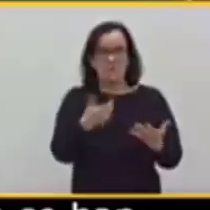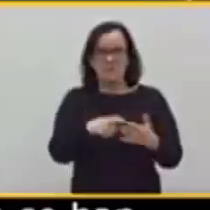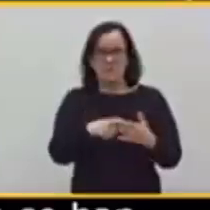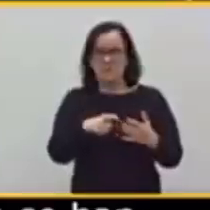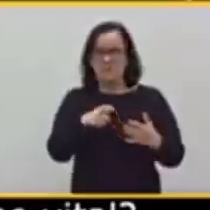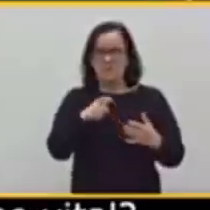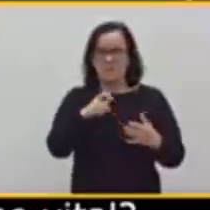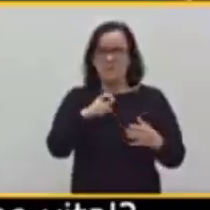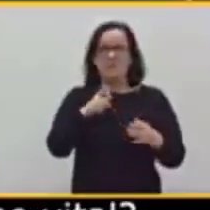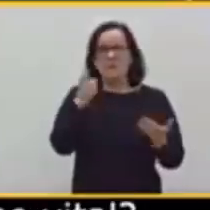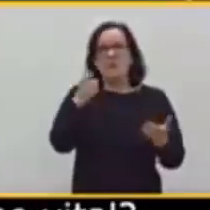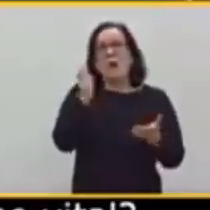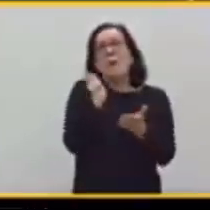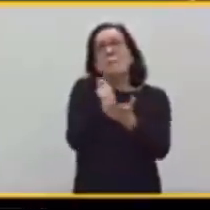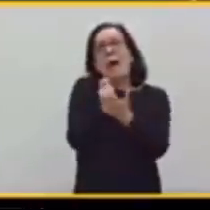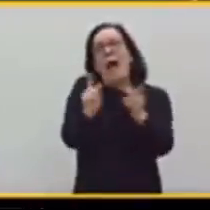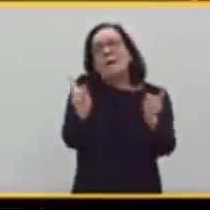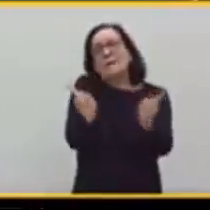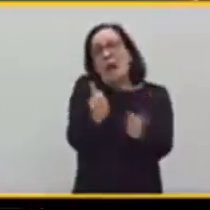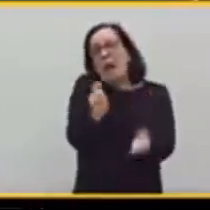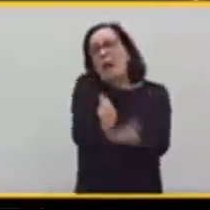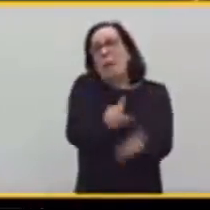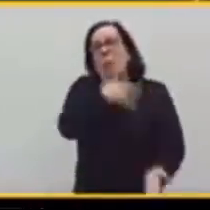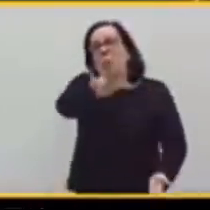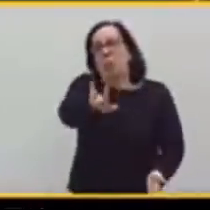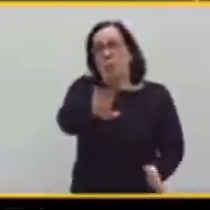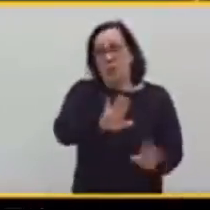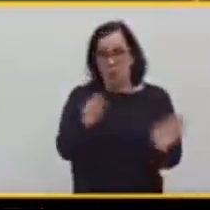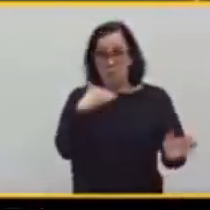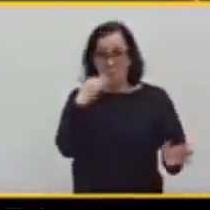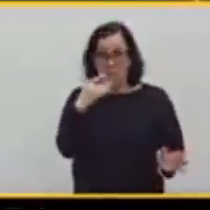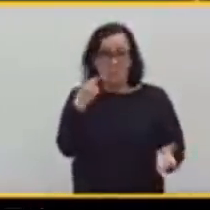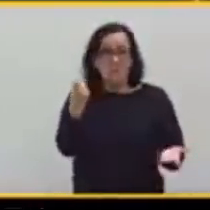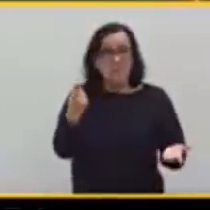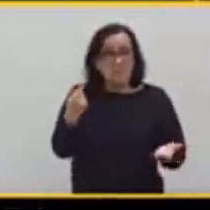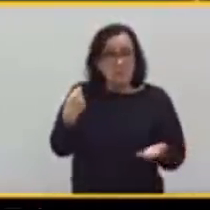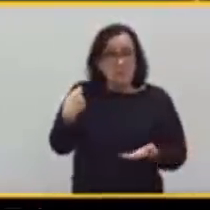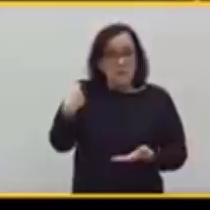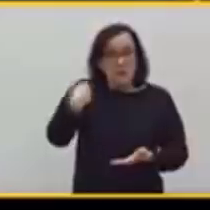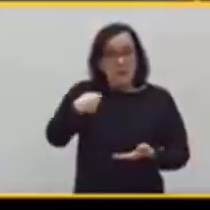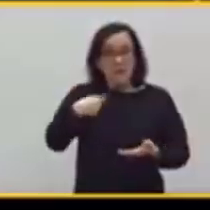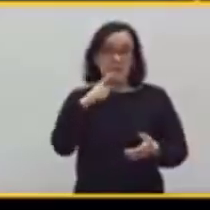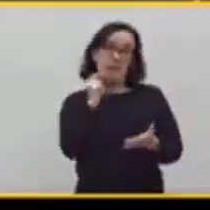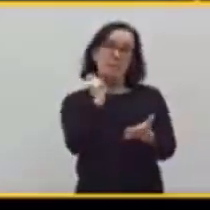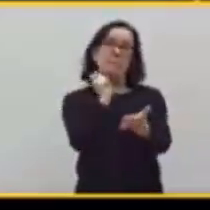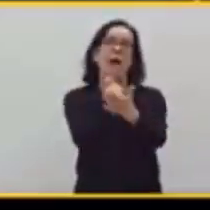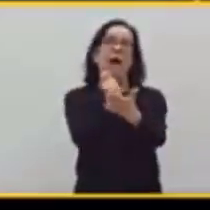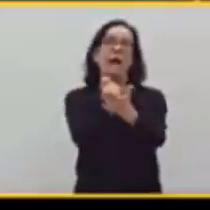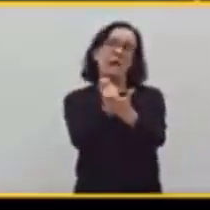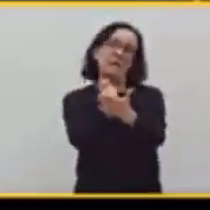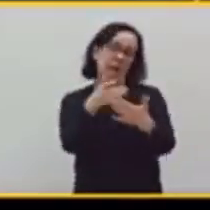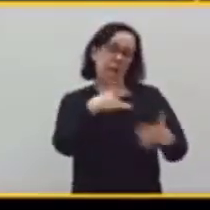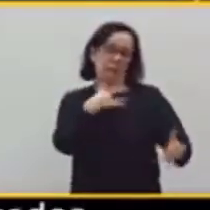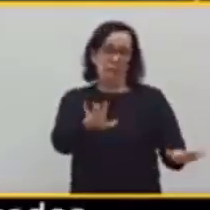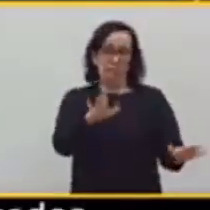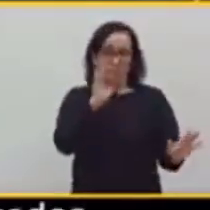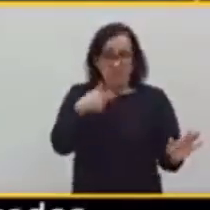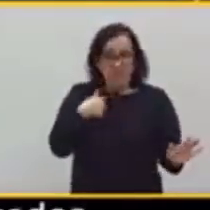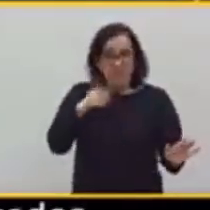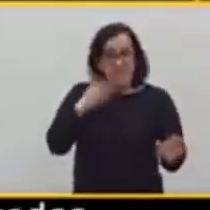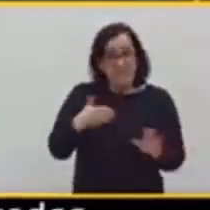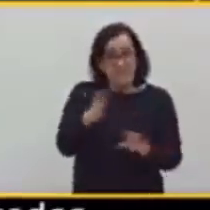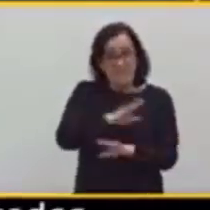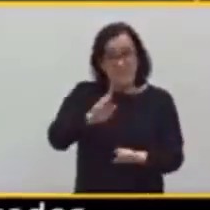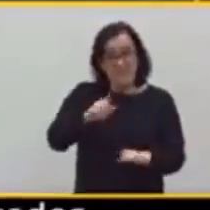privada. Decía, señoría, que ustedes públicamente se han referido al ingreso mínimo vital como paguita. Paguita es lo que recibió su presidente,